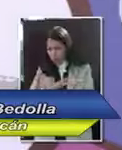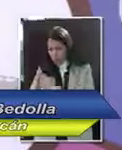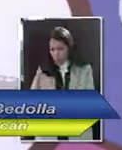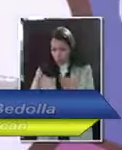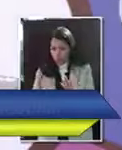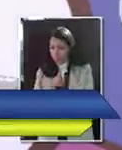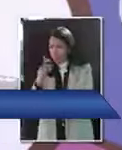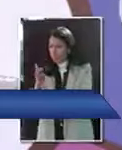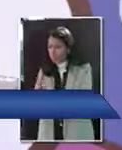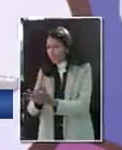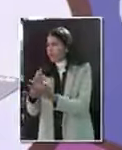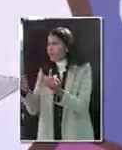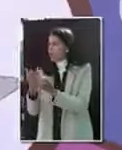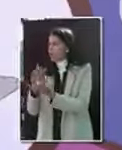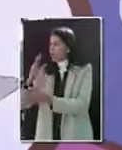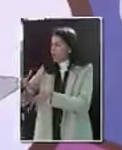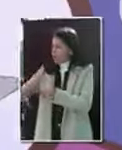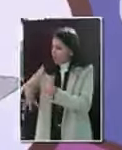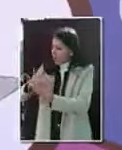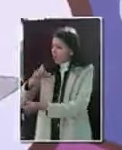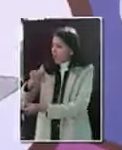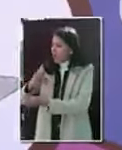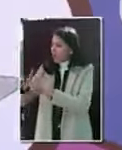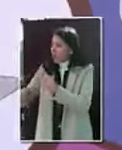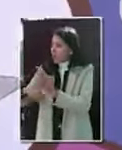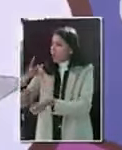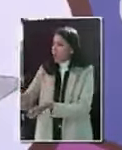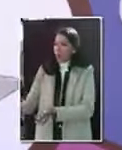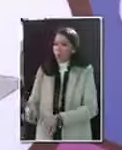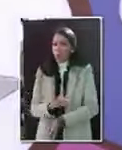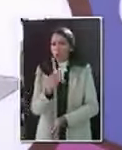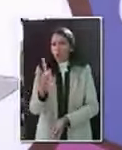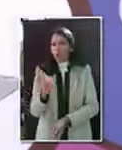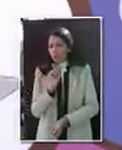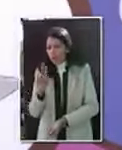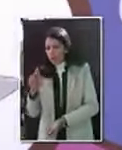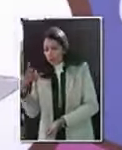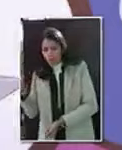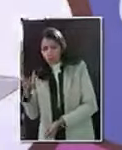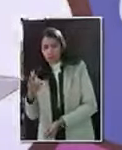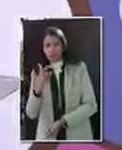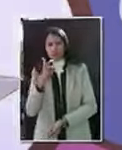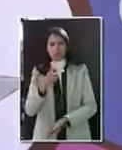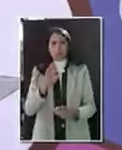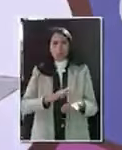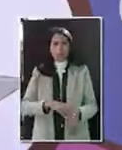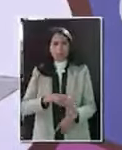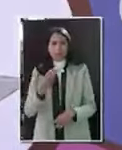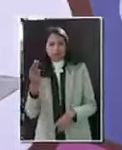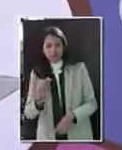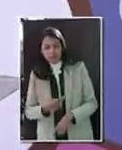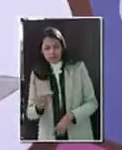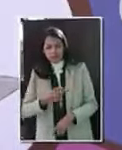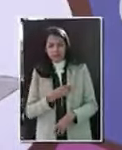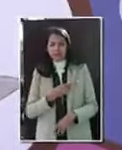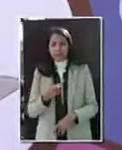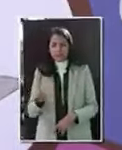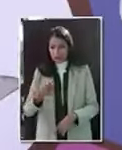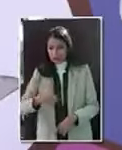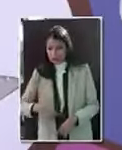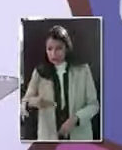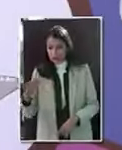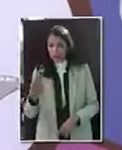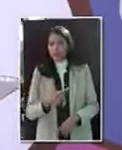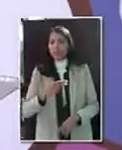Es regresarle al pueblo lo que es del pueblo. A la par señaló que son más de 11.500 michoacanos beneficiados con